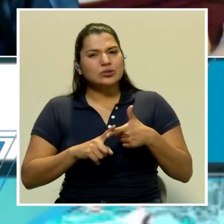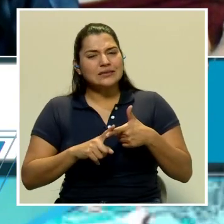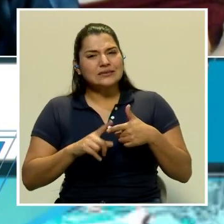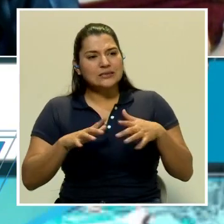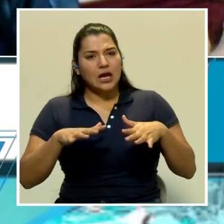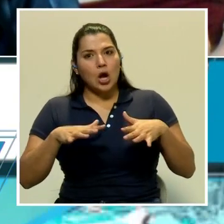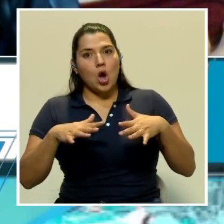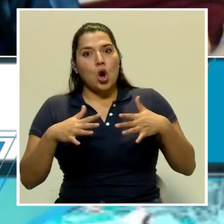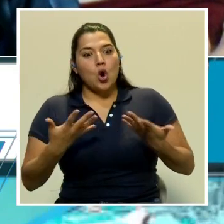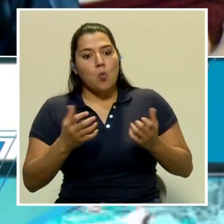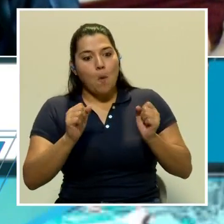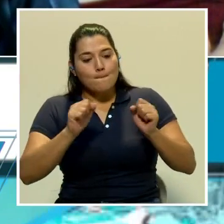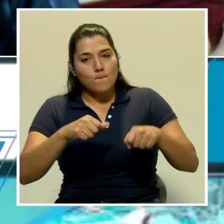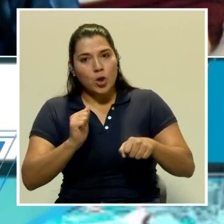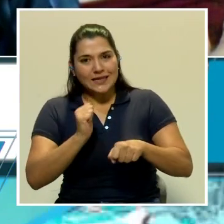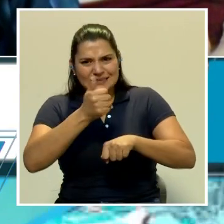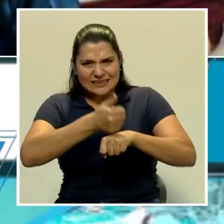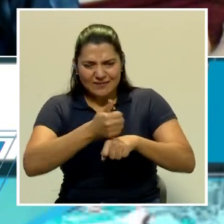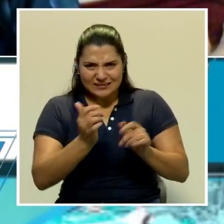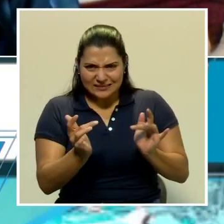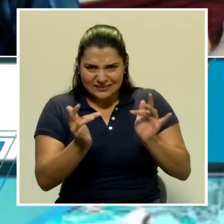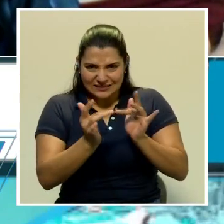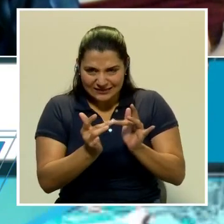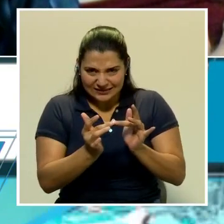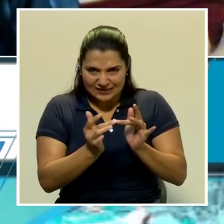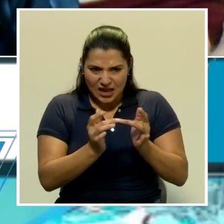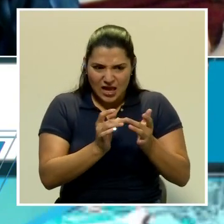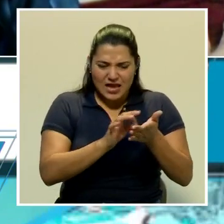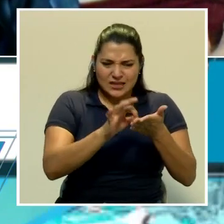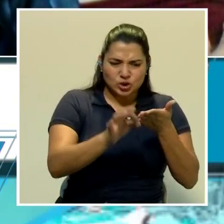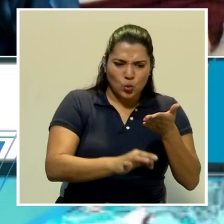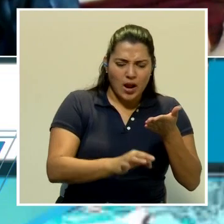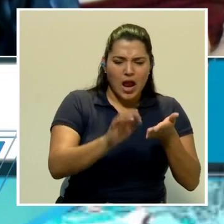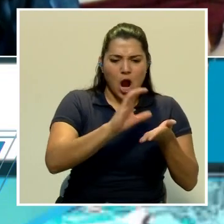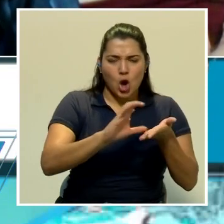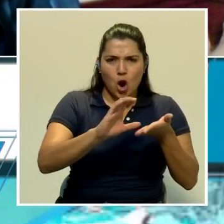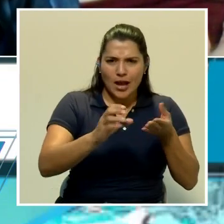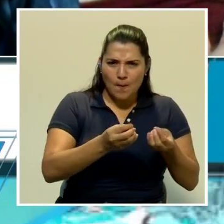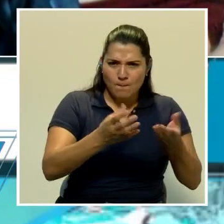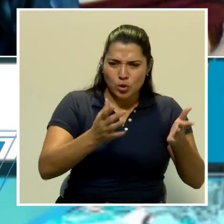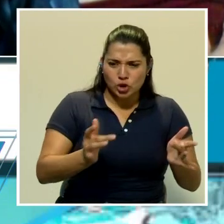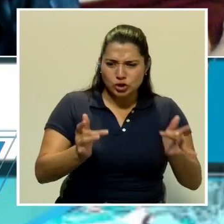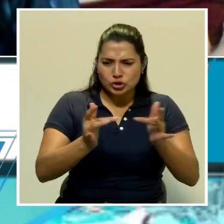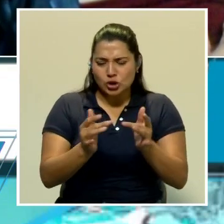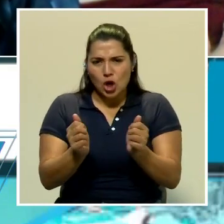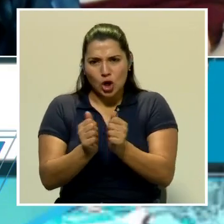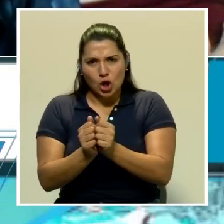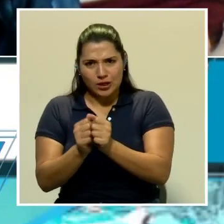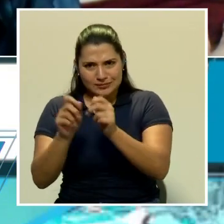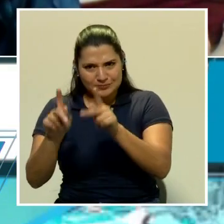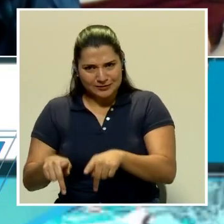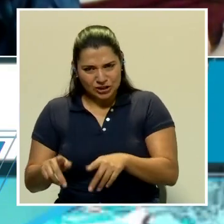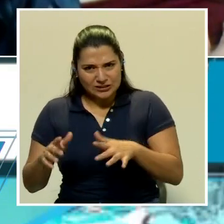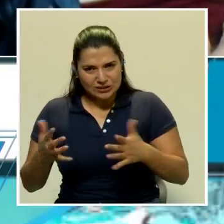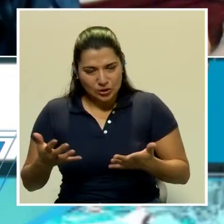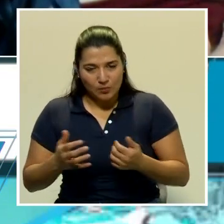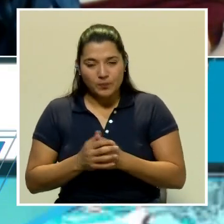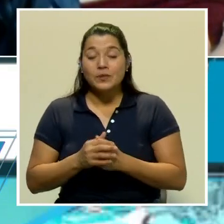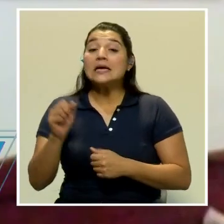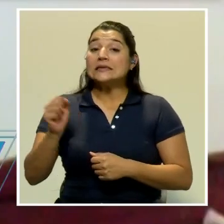¿Cómo establecer esos vínculos entre escuelas y colegios públicos con la gente? Sí,